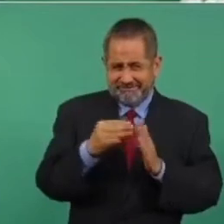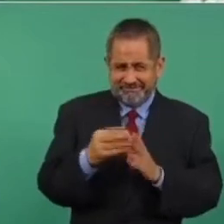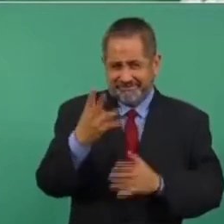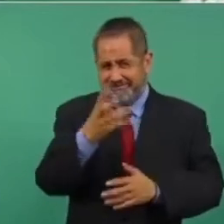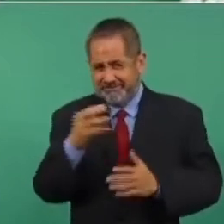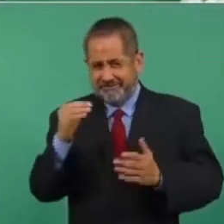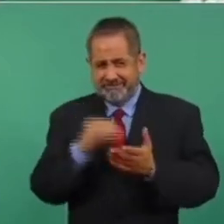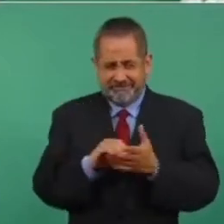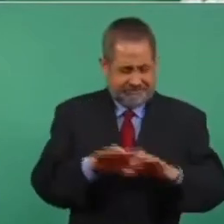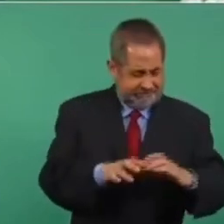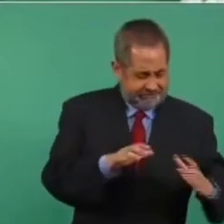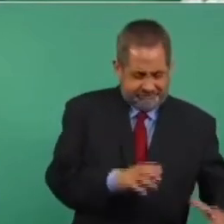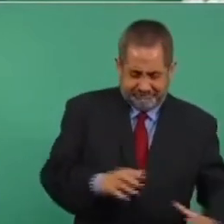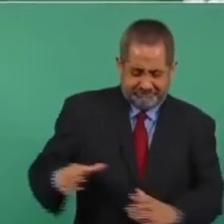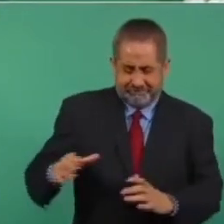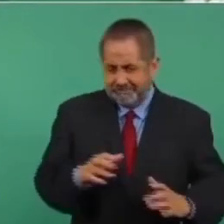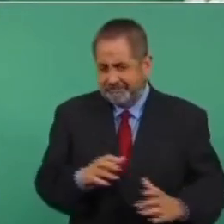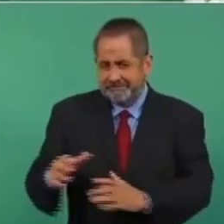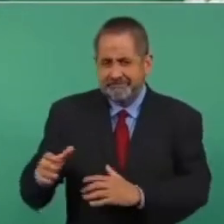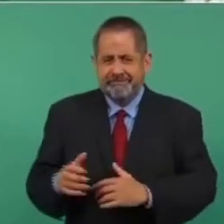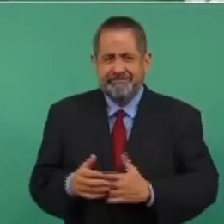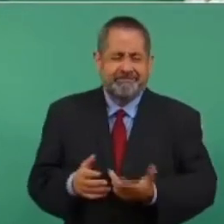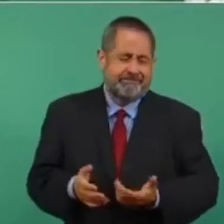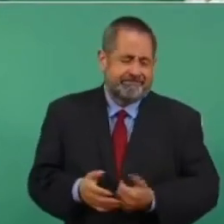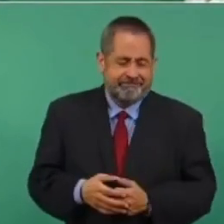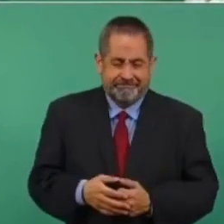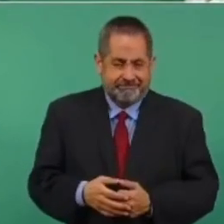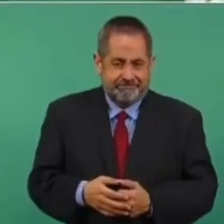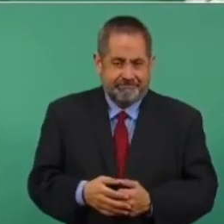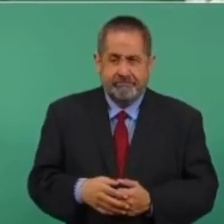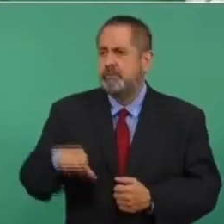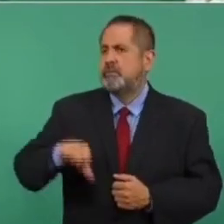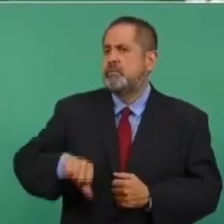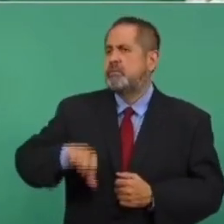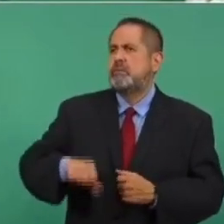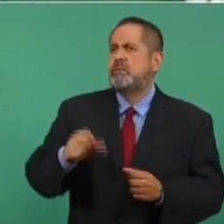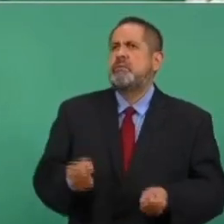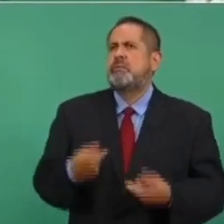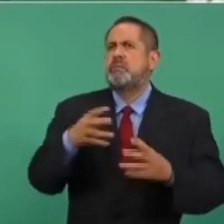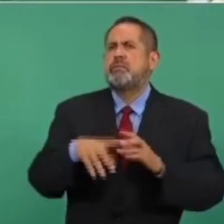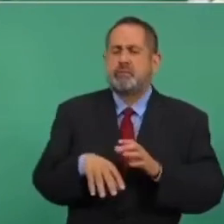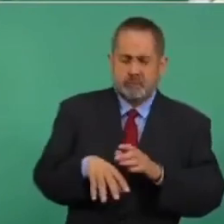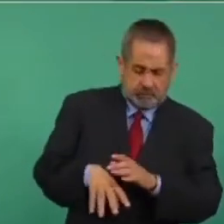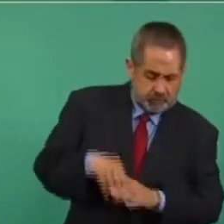3.400.000 barriles. ¿Cuánto estamos hoy extrayendo nosotros?